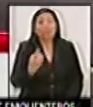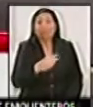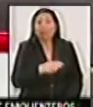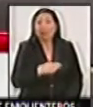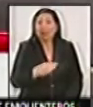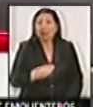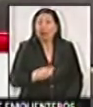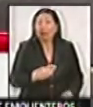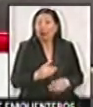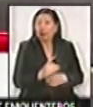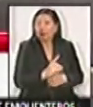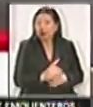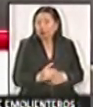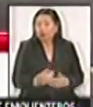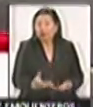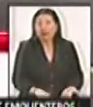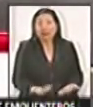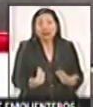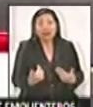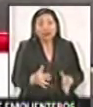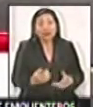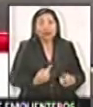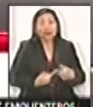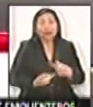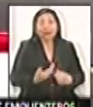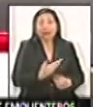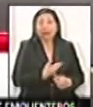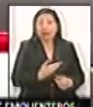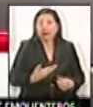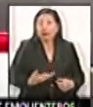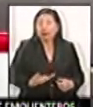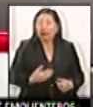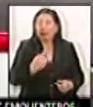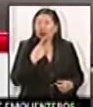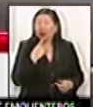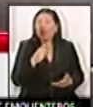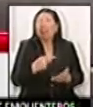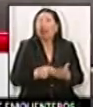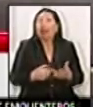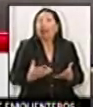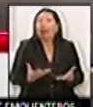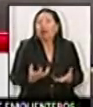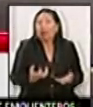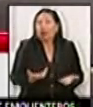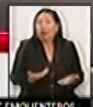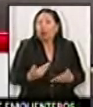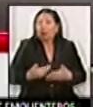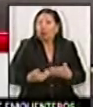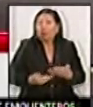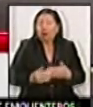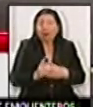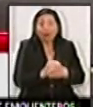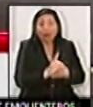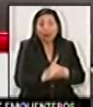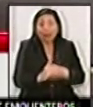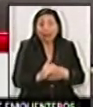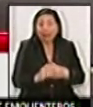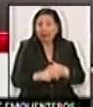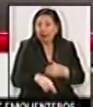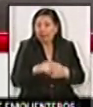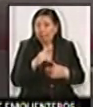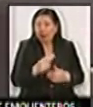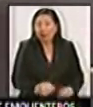ministro descentralista y habiendo venido el presidente de la República a decirnos que quiere un proceso descentralista en el